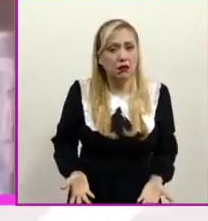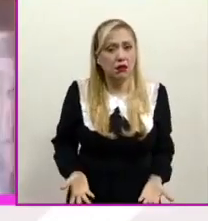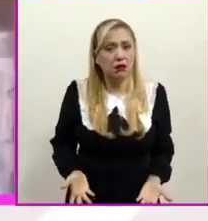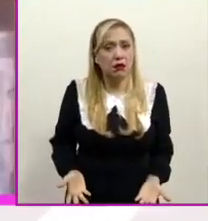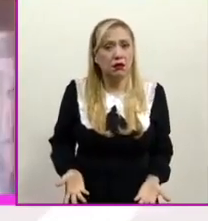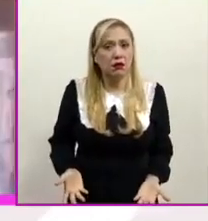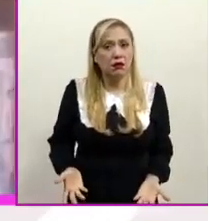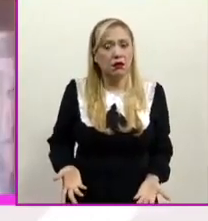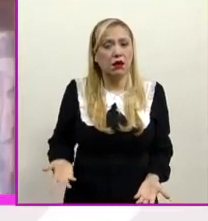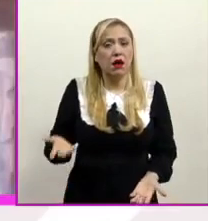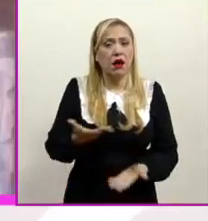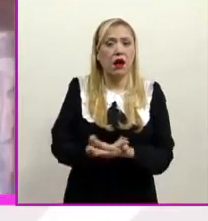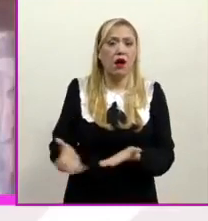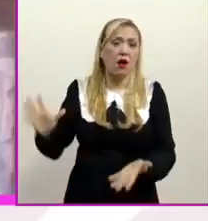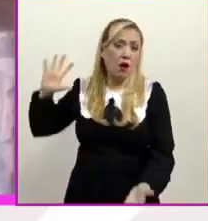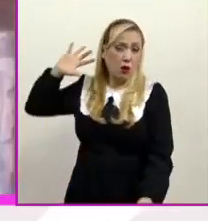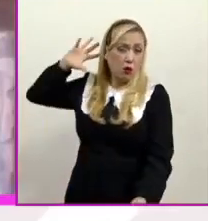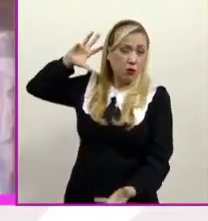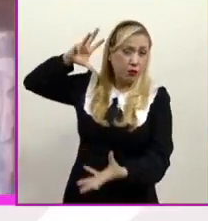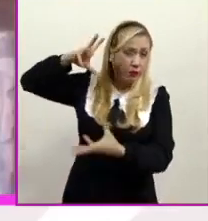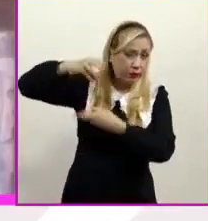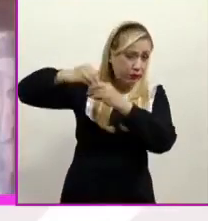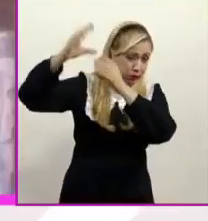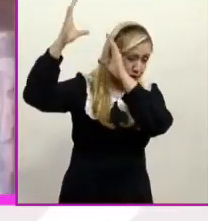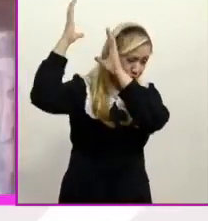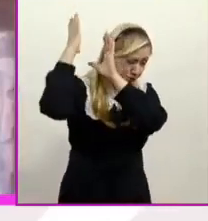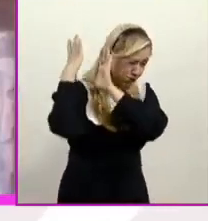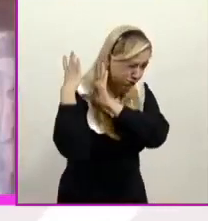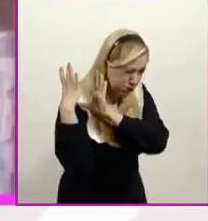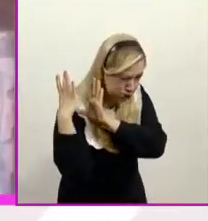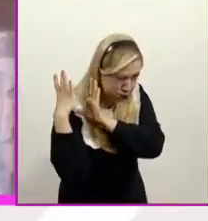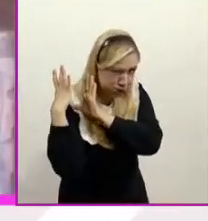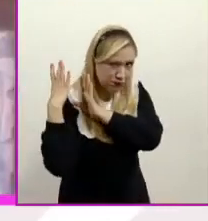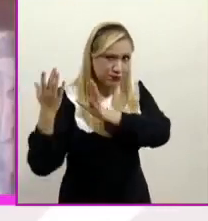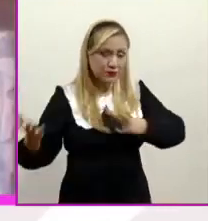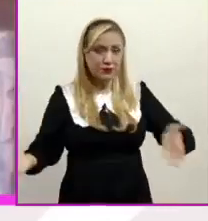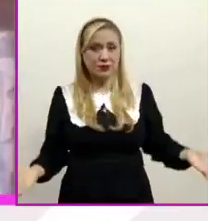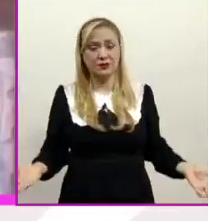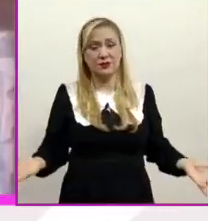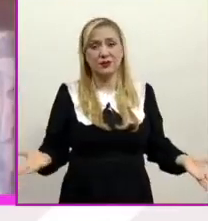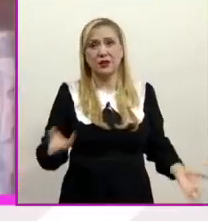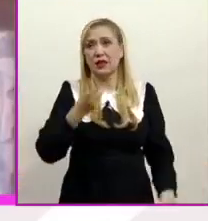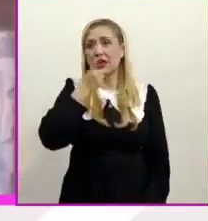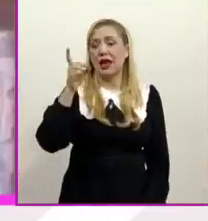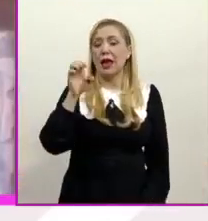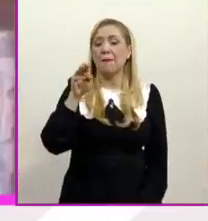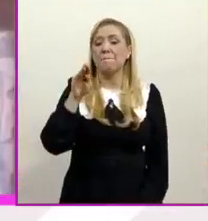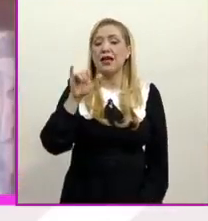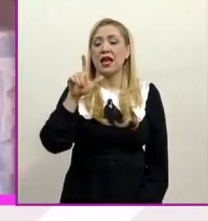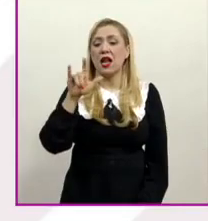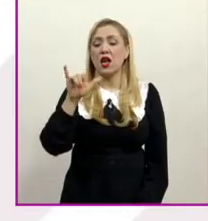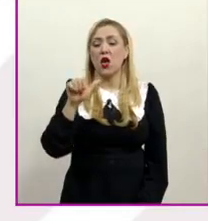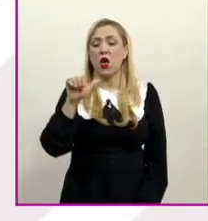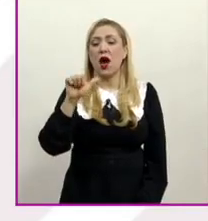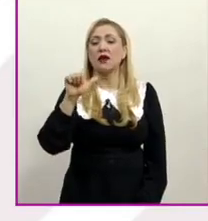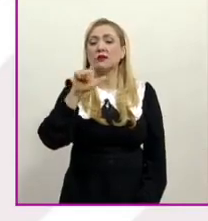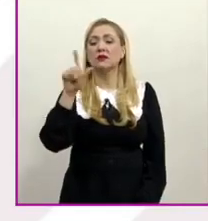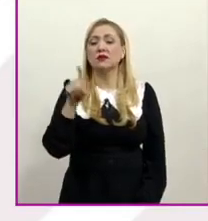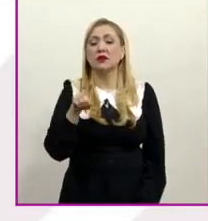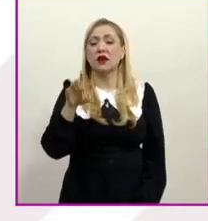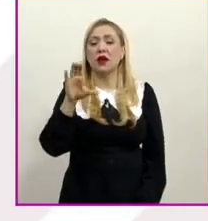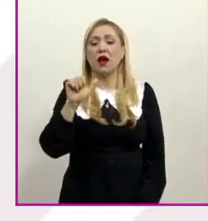que venimos cargando. Y por ahí está la frase famosa del Tigre Azcárraga que decía, yo no educo, yo entretengo.